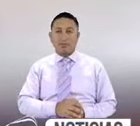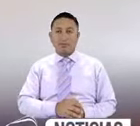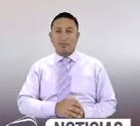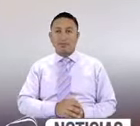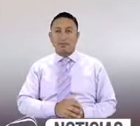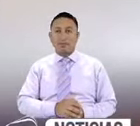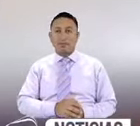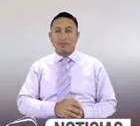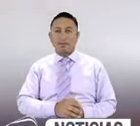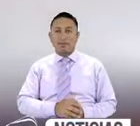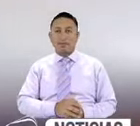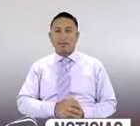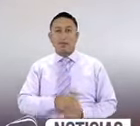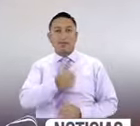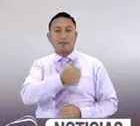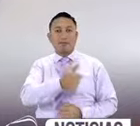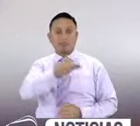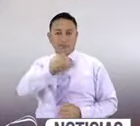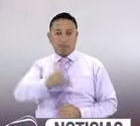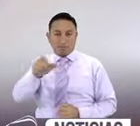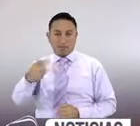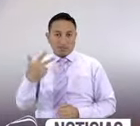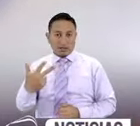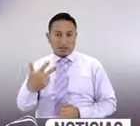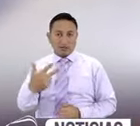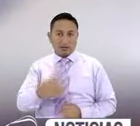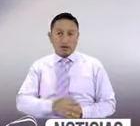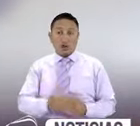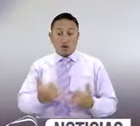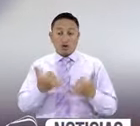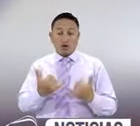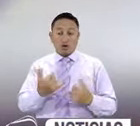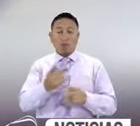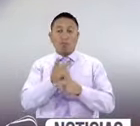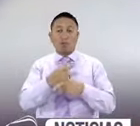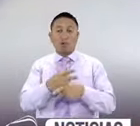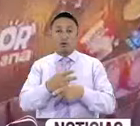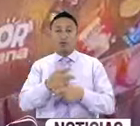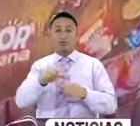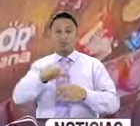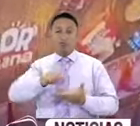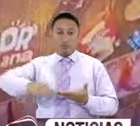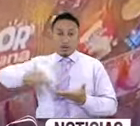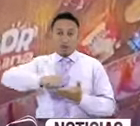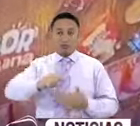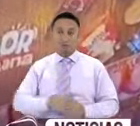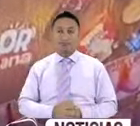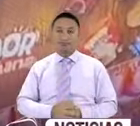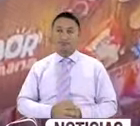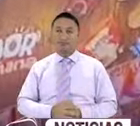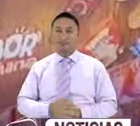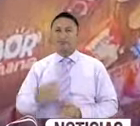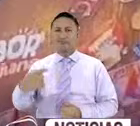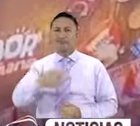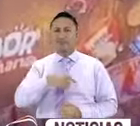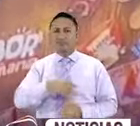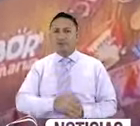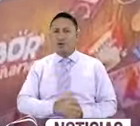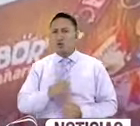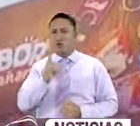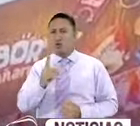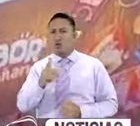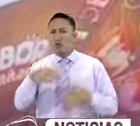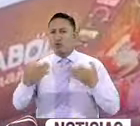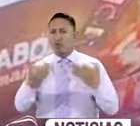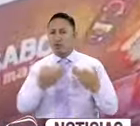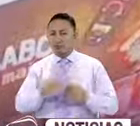mismas betas. Esta vez aplicaron llevándose a Túnez. Pero tendrían afición por una cadena en especial. Según la denuncia